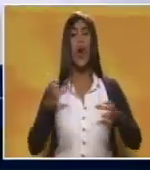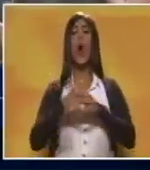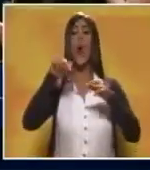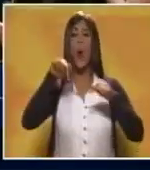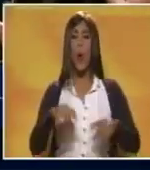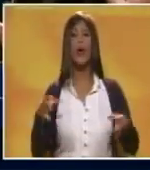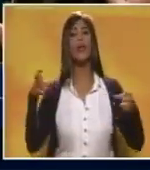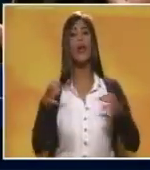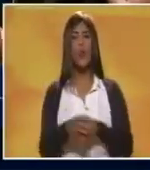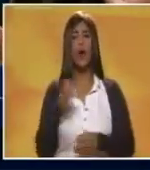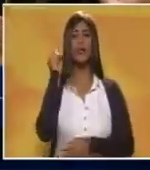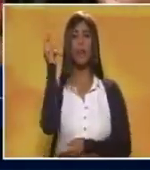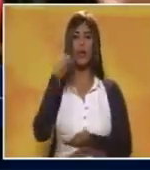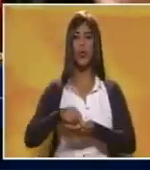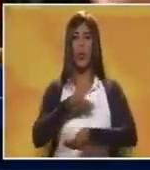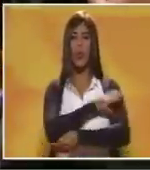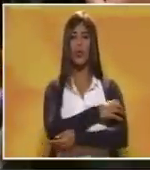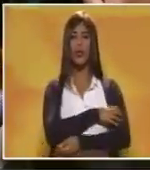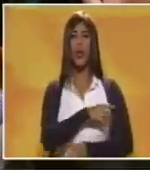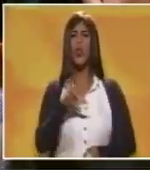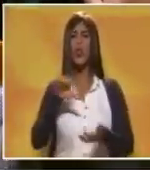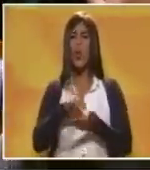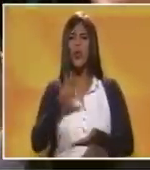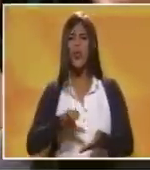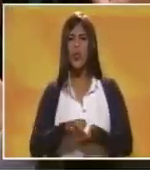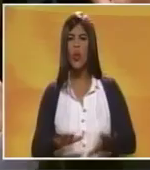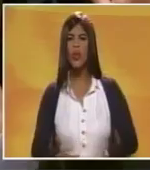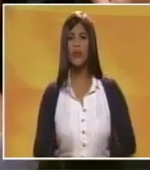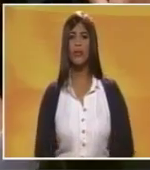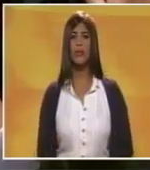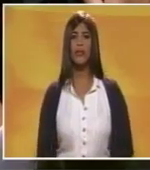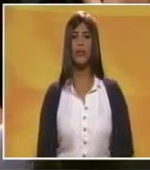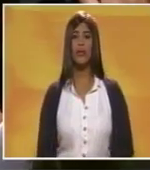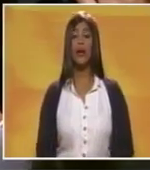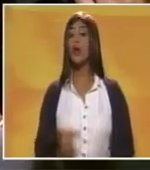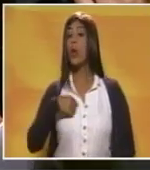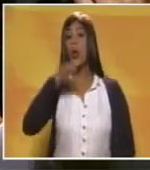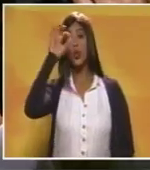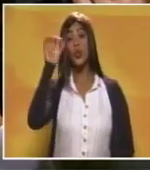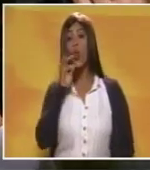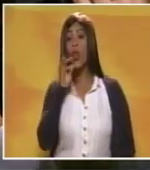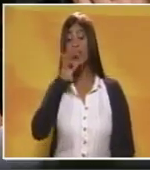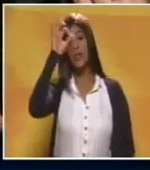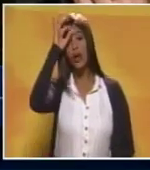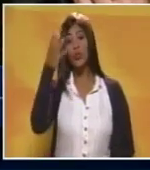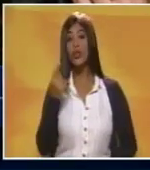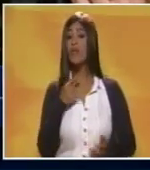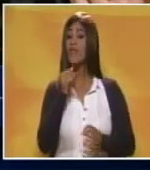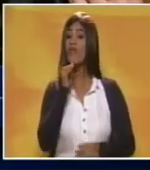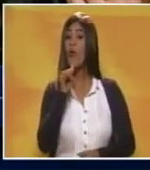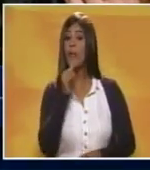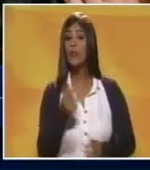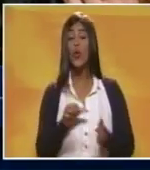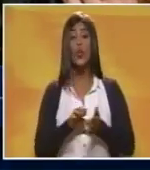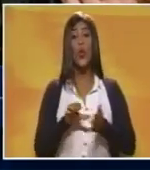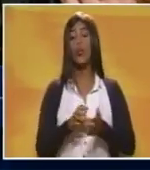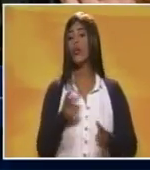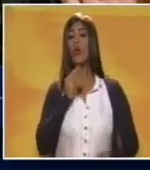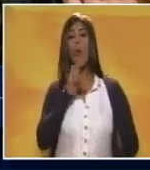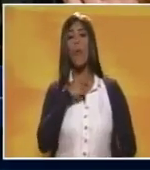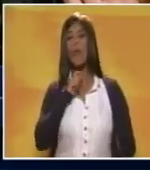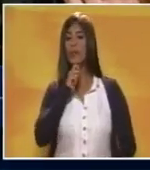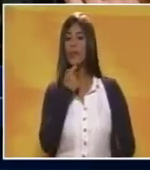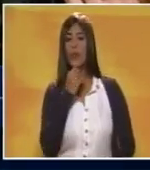sesión de la Asamblea Nacional. ¿Sabe dónde, diputado? ¿Dónde va a ser la sesión? La sesión todavía no puedo revelarte el lugar en este